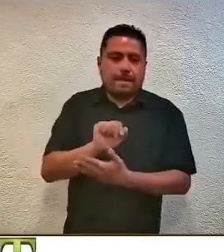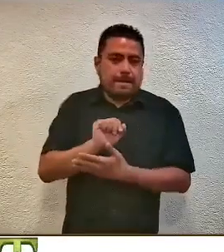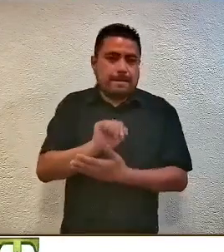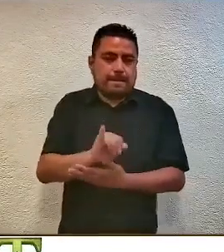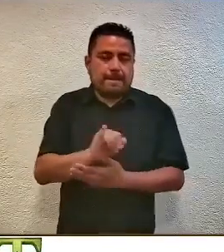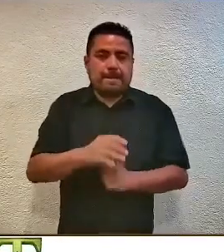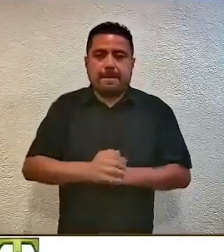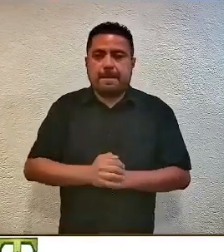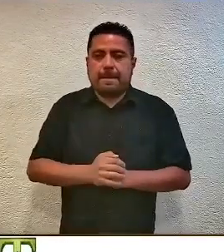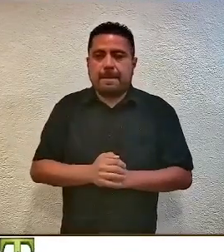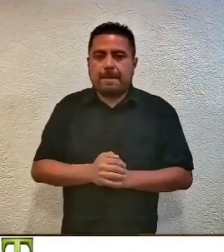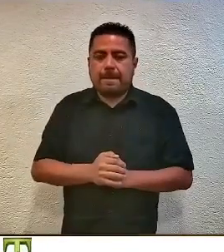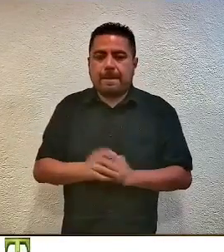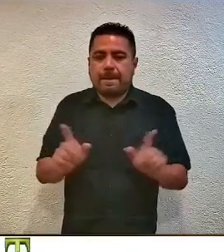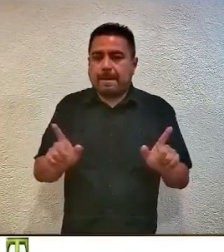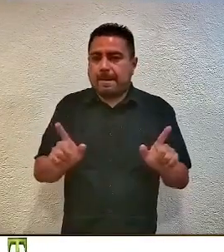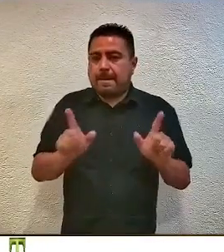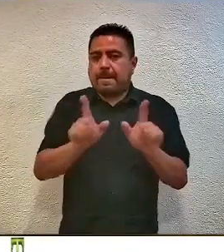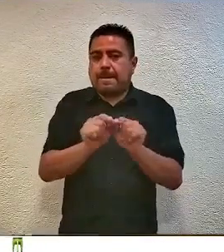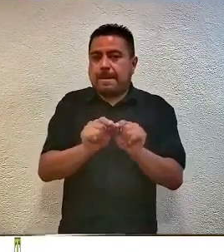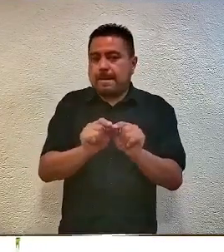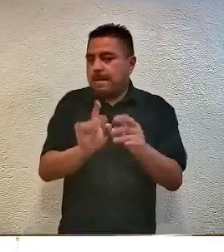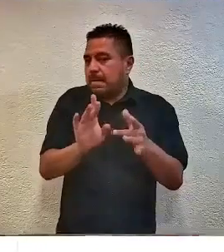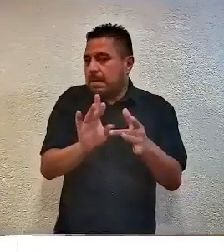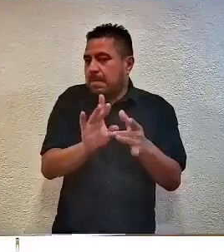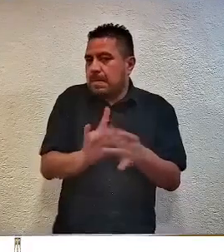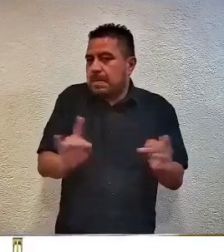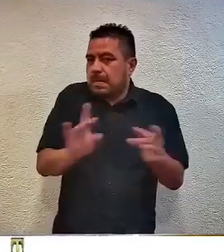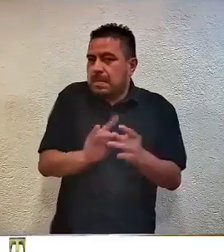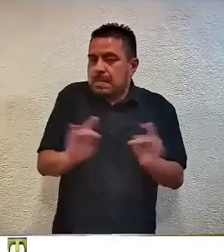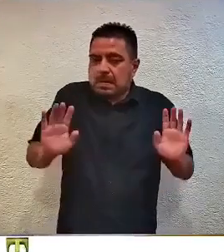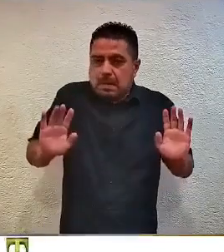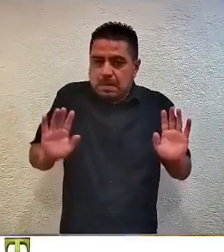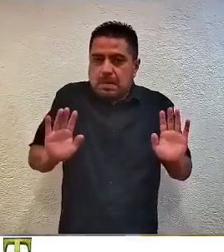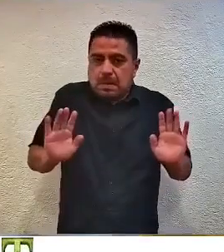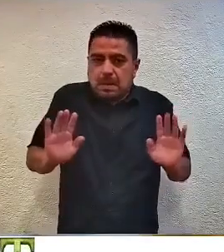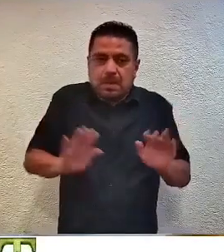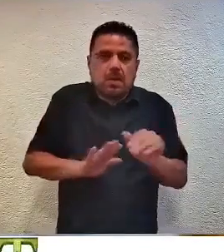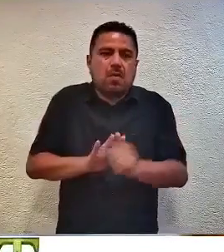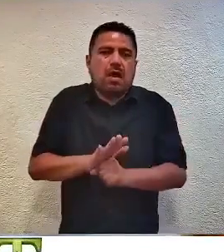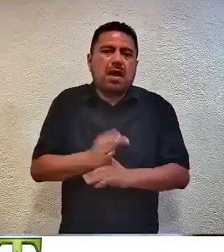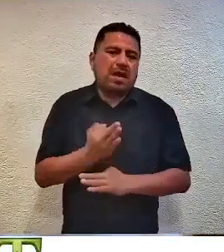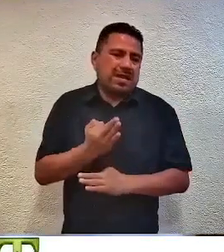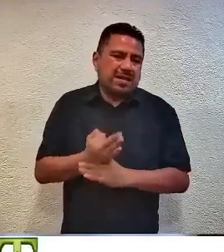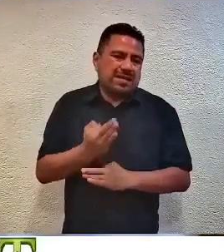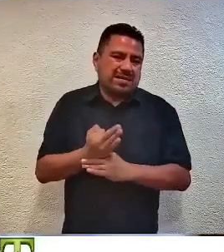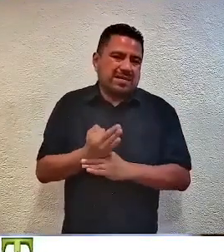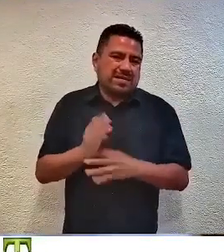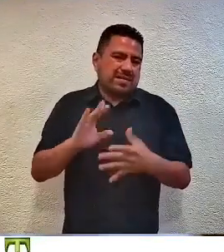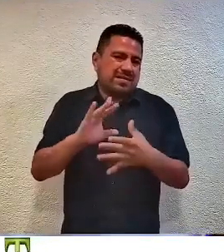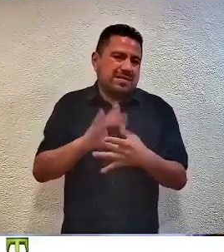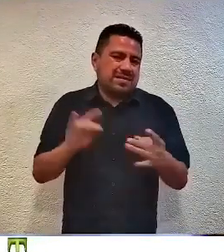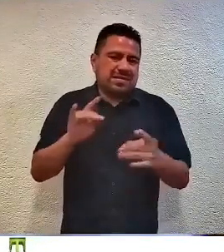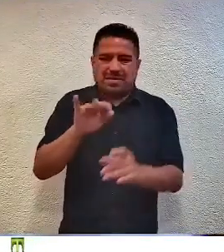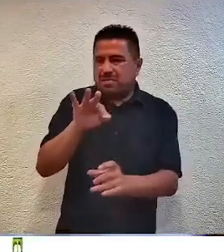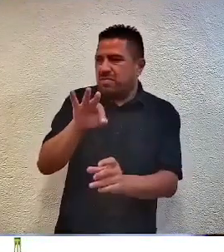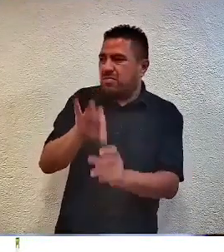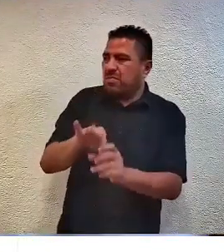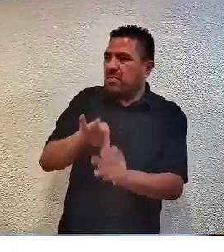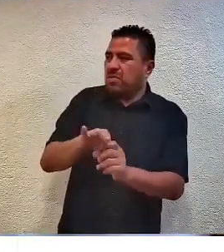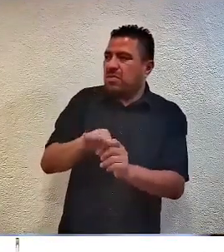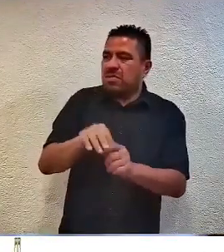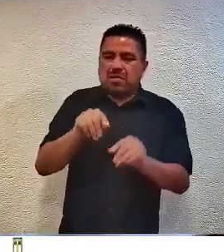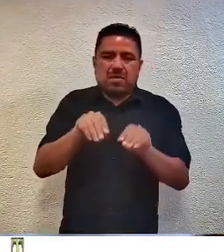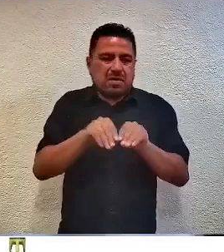y solo para precisar en cuanto al argumento de el voto que